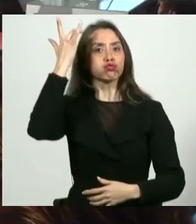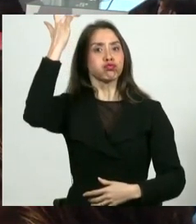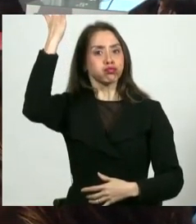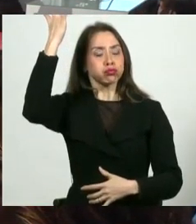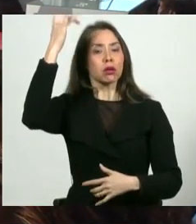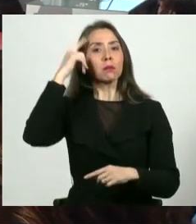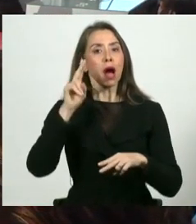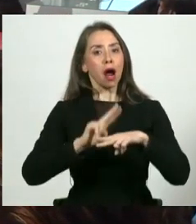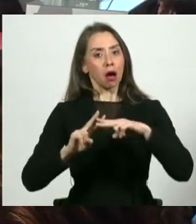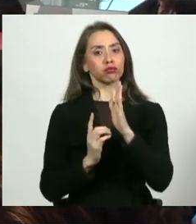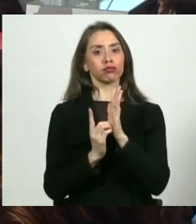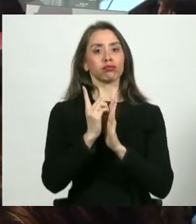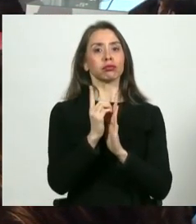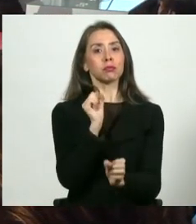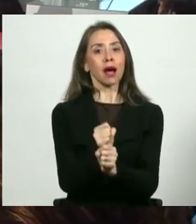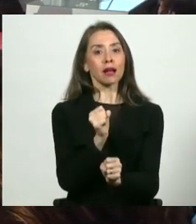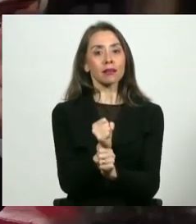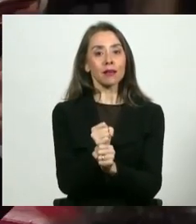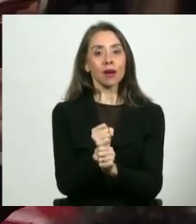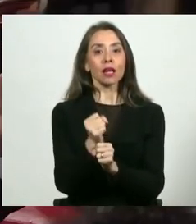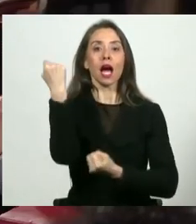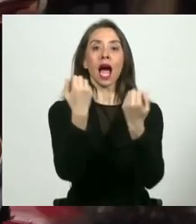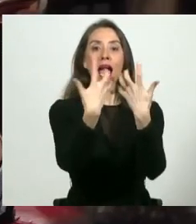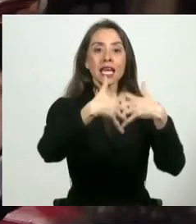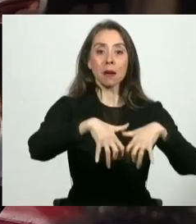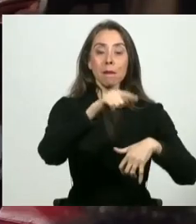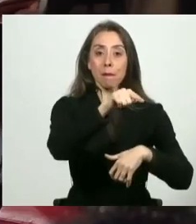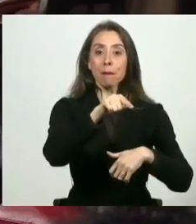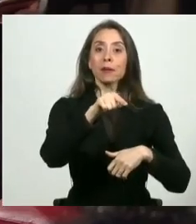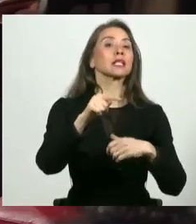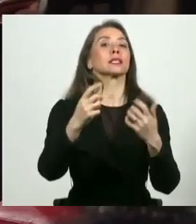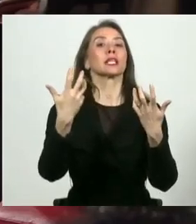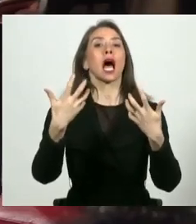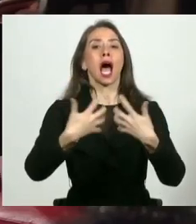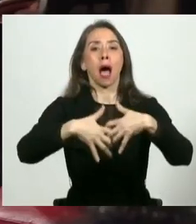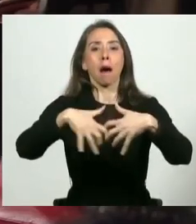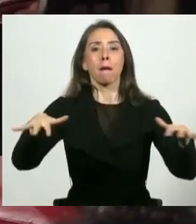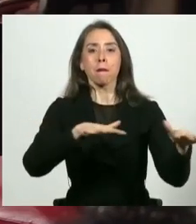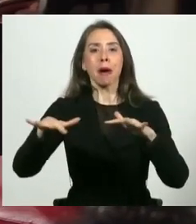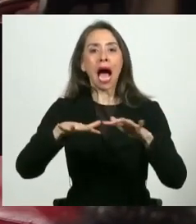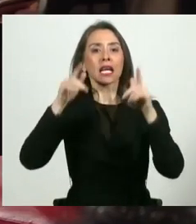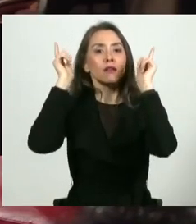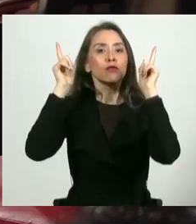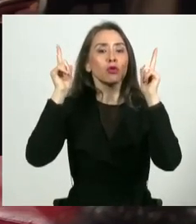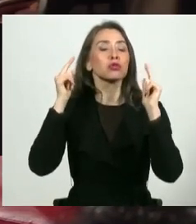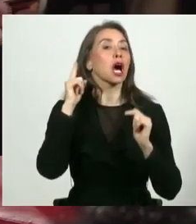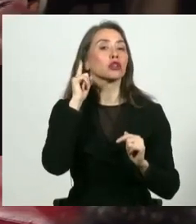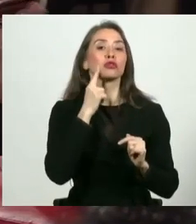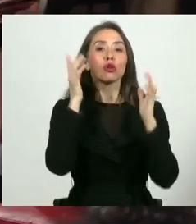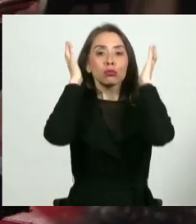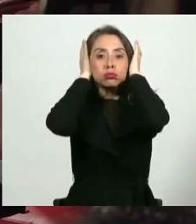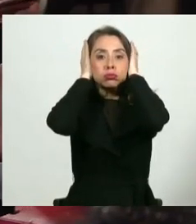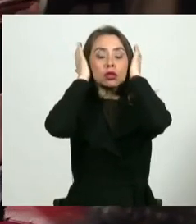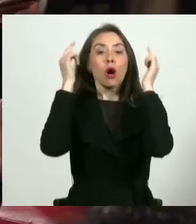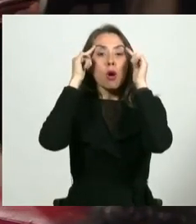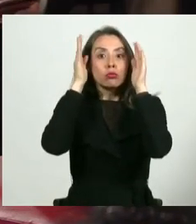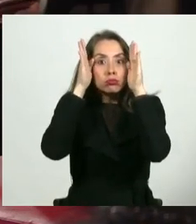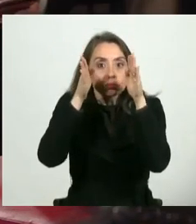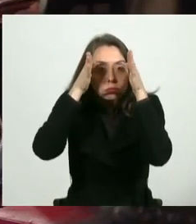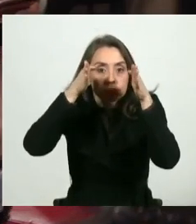para desarrollarse, para trabajar en empresas productoras donde hay máquinas, bulla, el sordo no molesta el ruido, tiene excelente